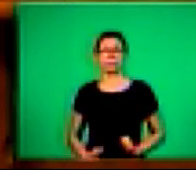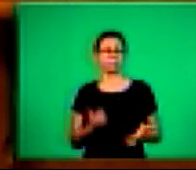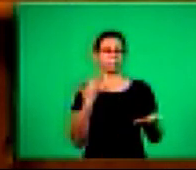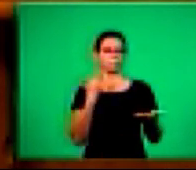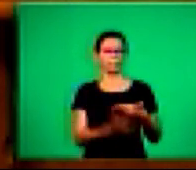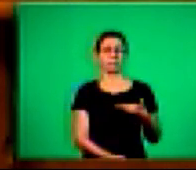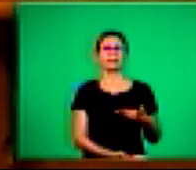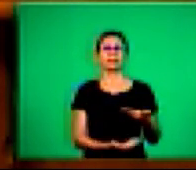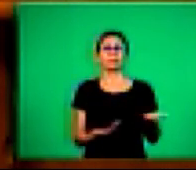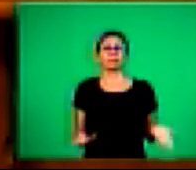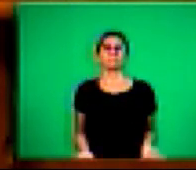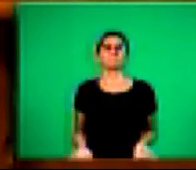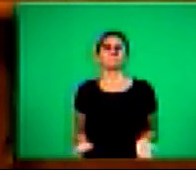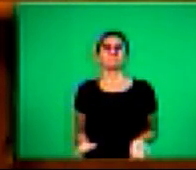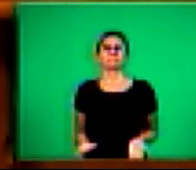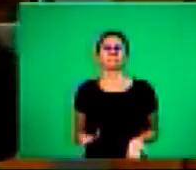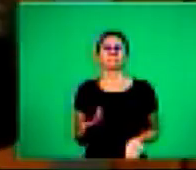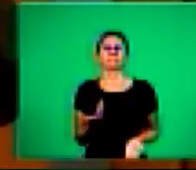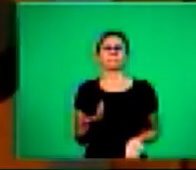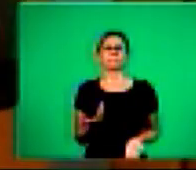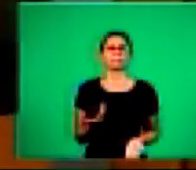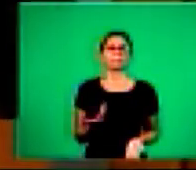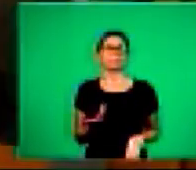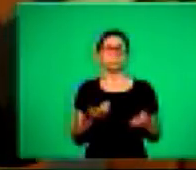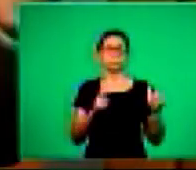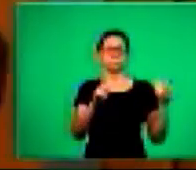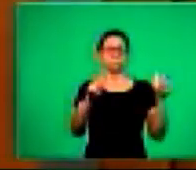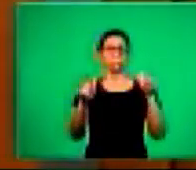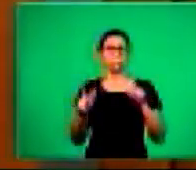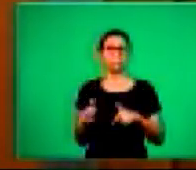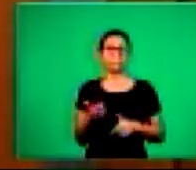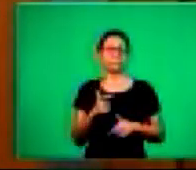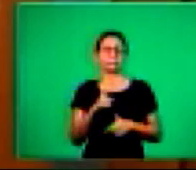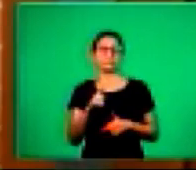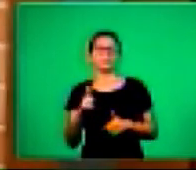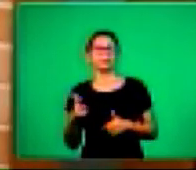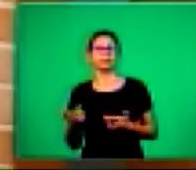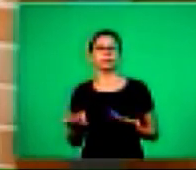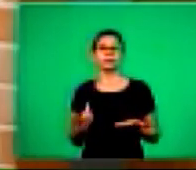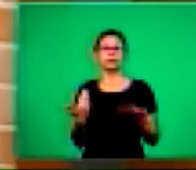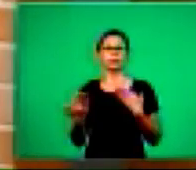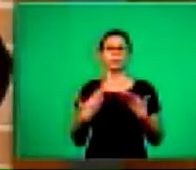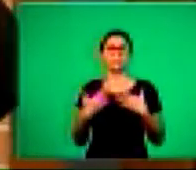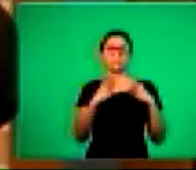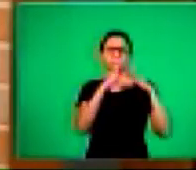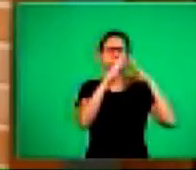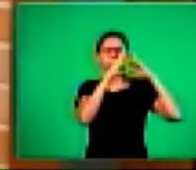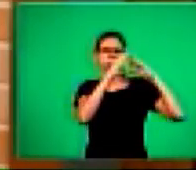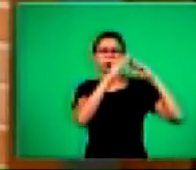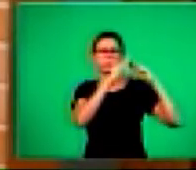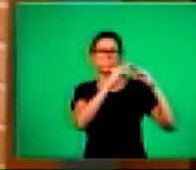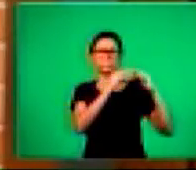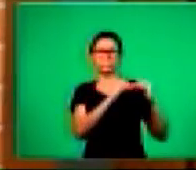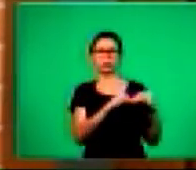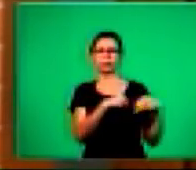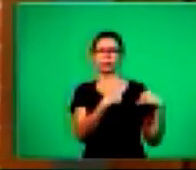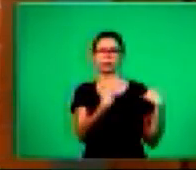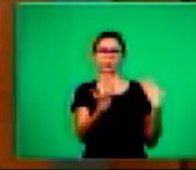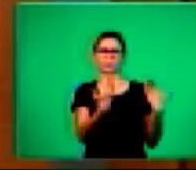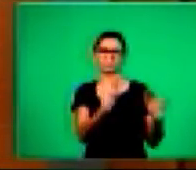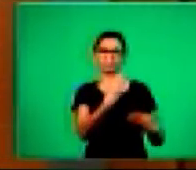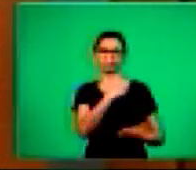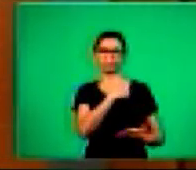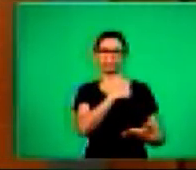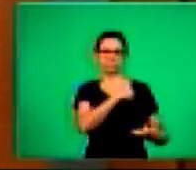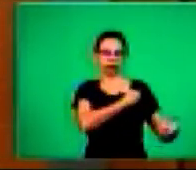lugar para ir todo está oscuro todo es todo el mundo está en la oscuridad las tinieblas dominaron el